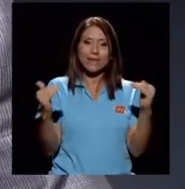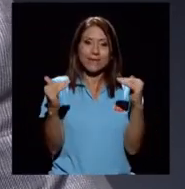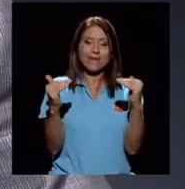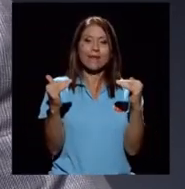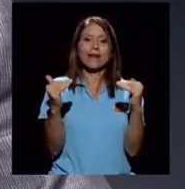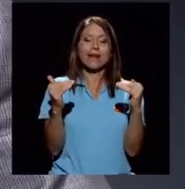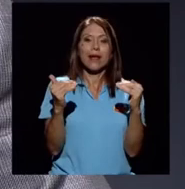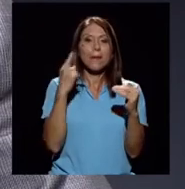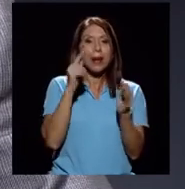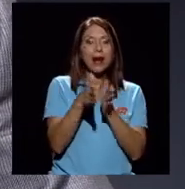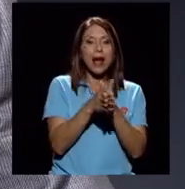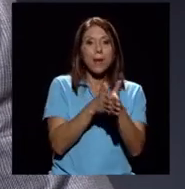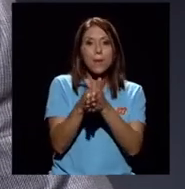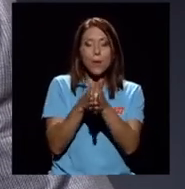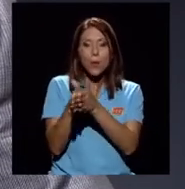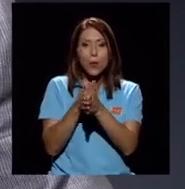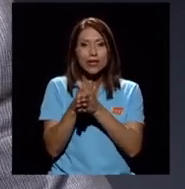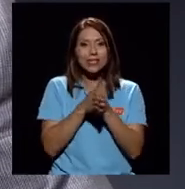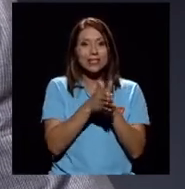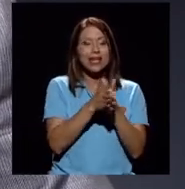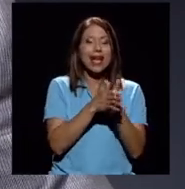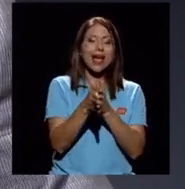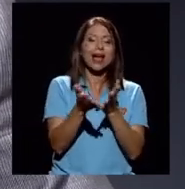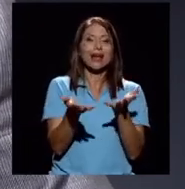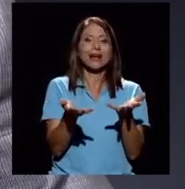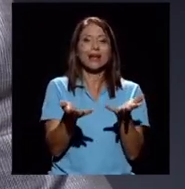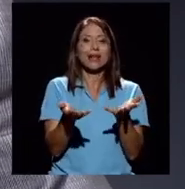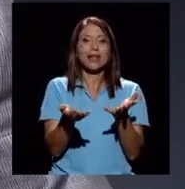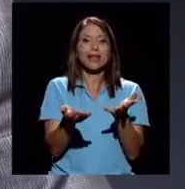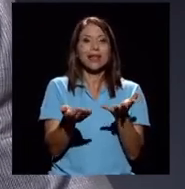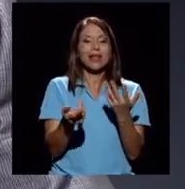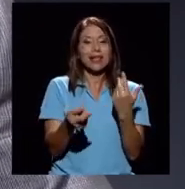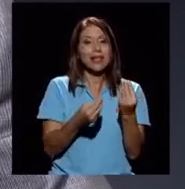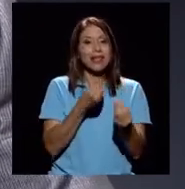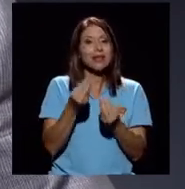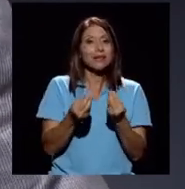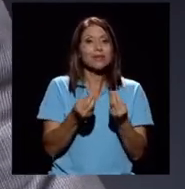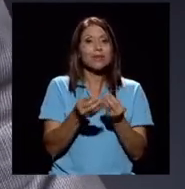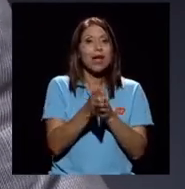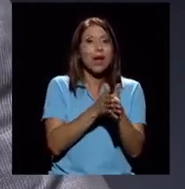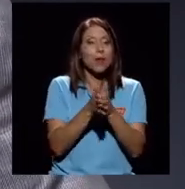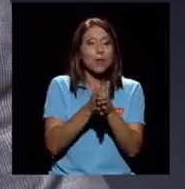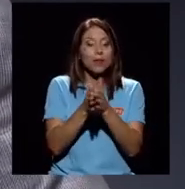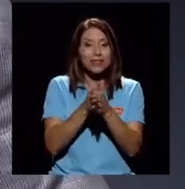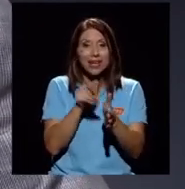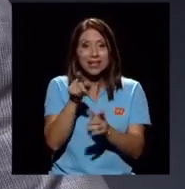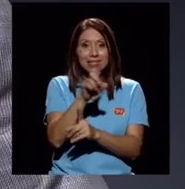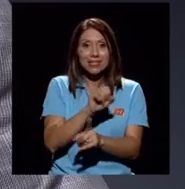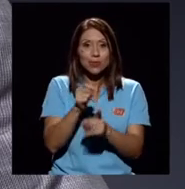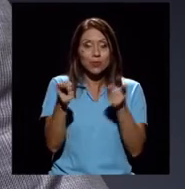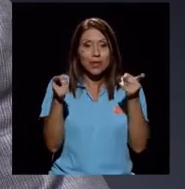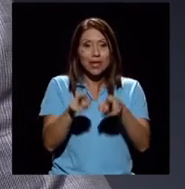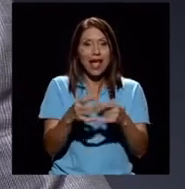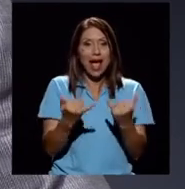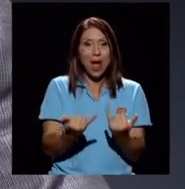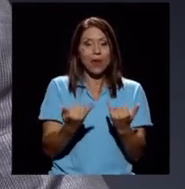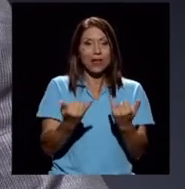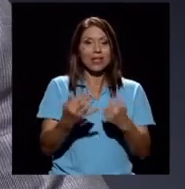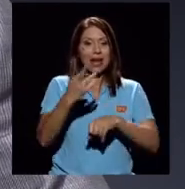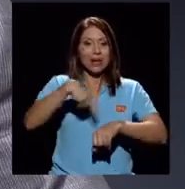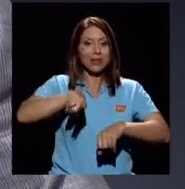aprovechar y sacar lo mejor de este y renovado interés que tiene la república china por